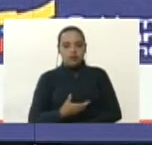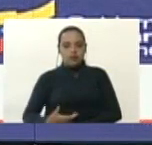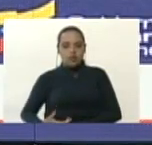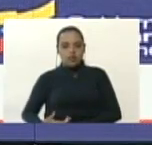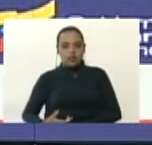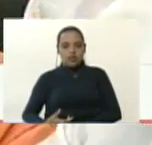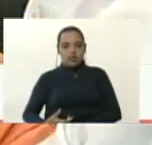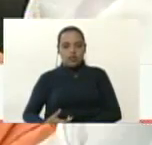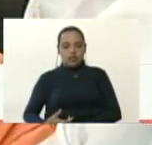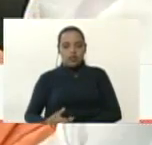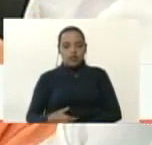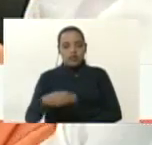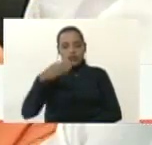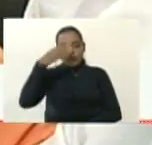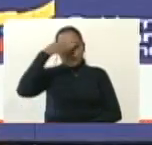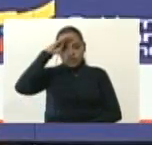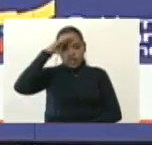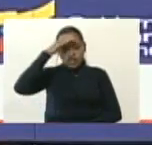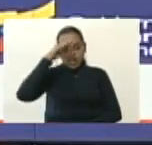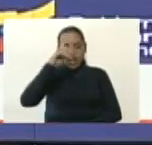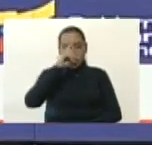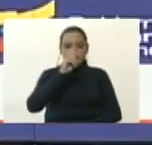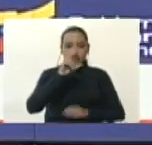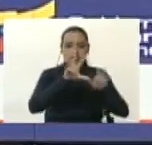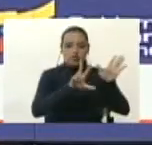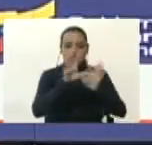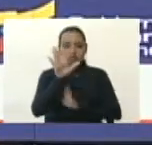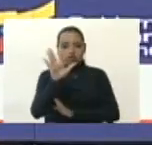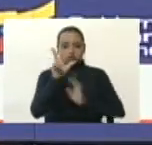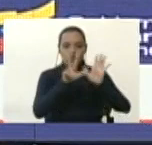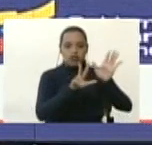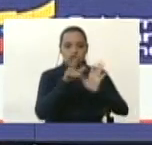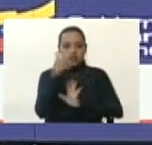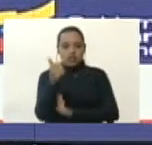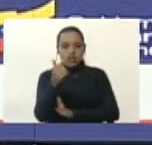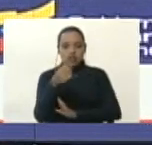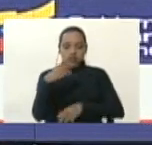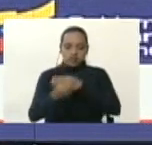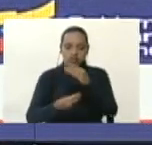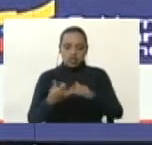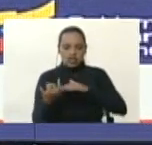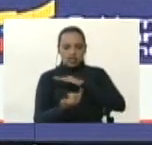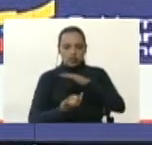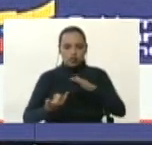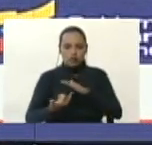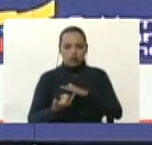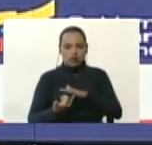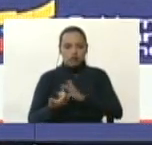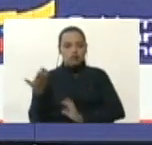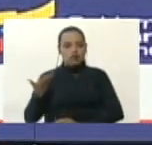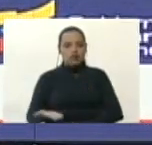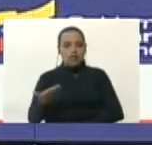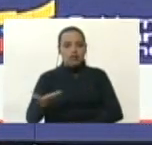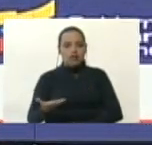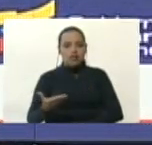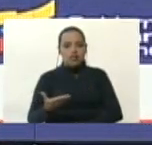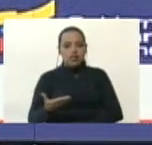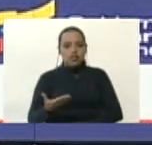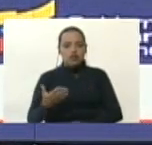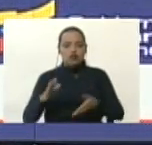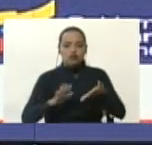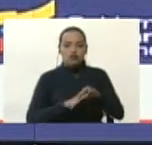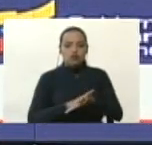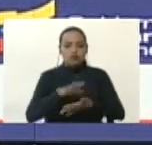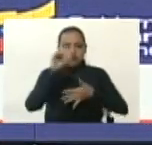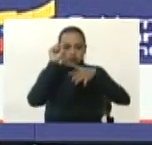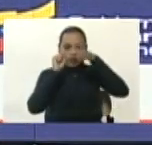años 80, 85, 86, dio pasos tremendos creando institutos fundamentales de conocimiento. Y hoy